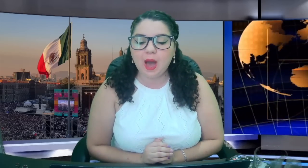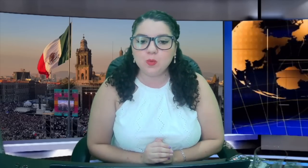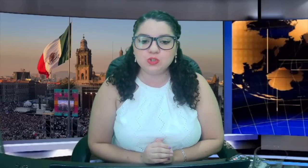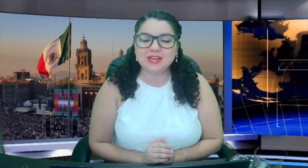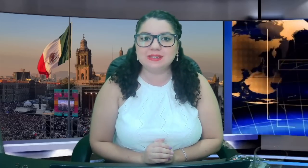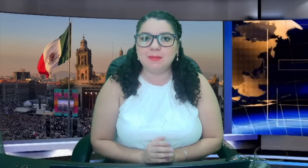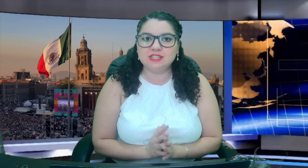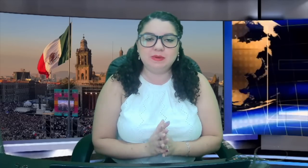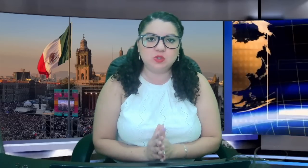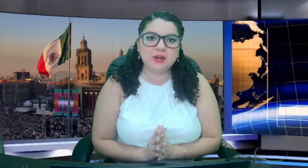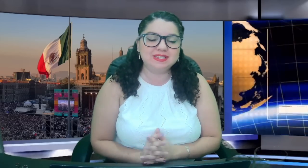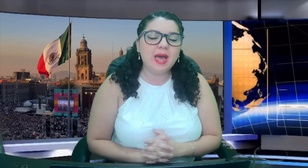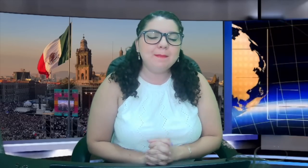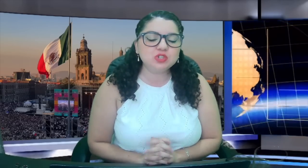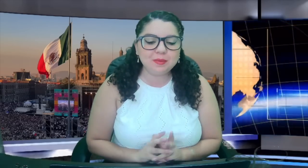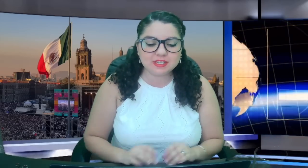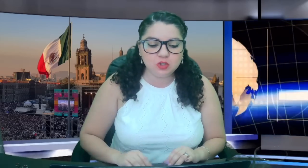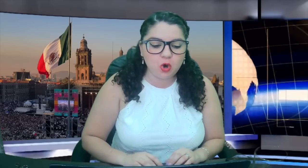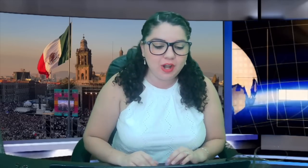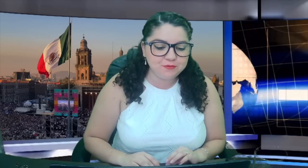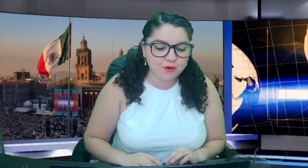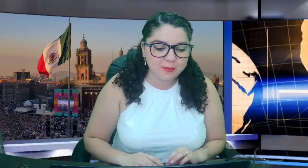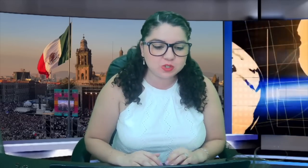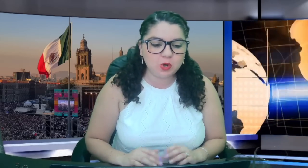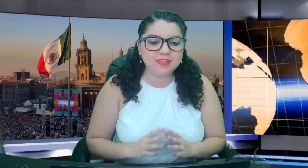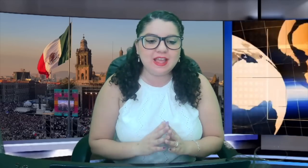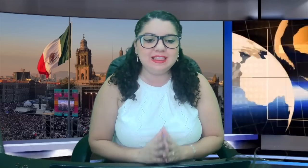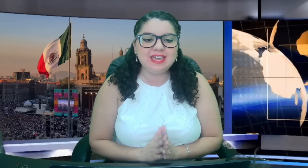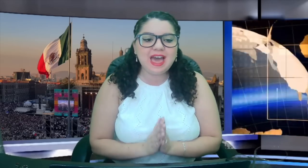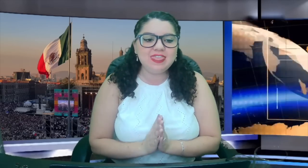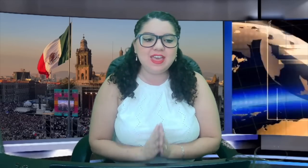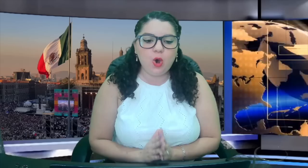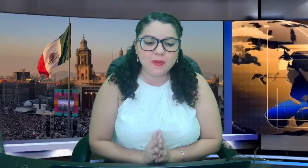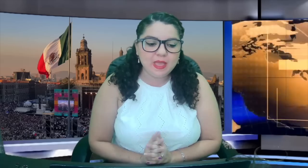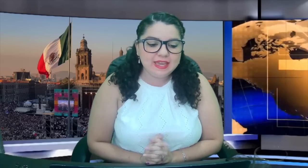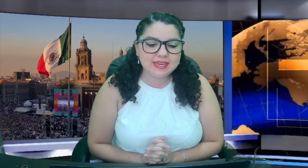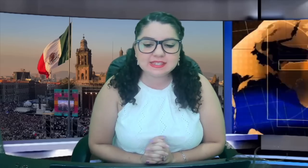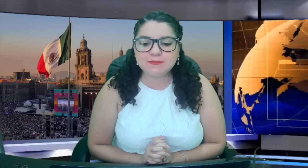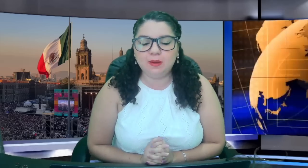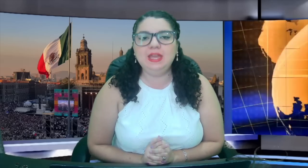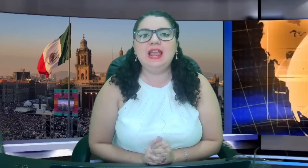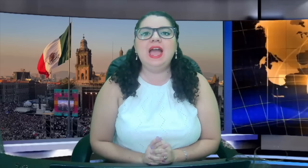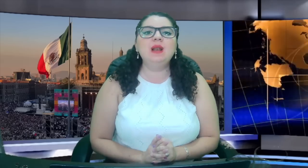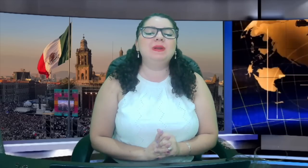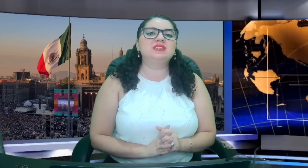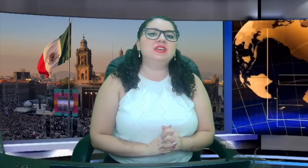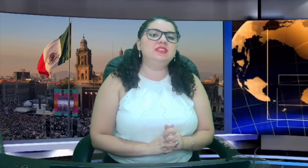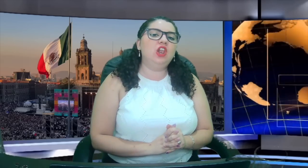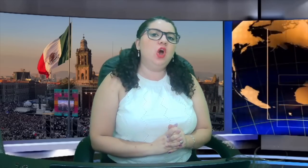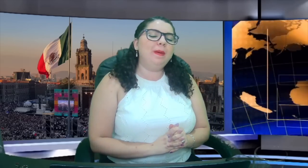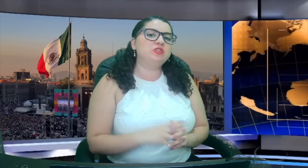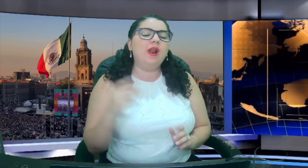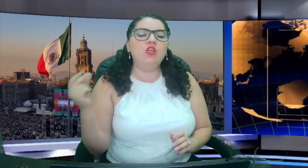a muchas más personas. Vamos comenzando con la información del día de hoy. Y es que, familia, el